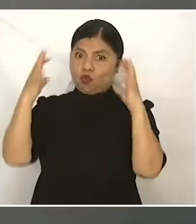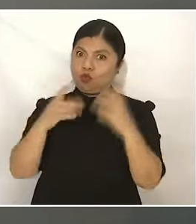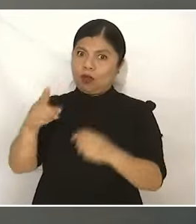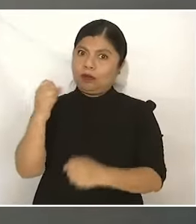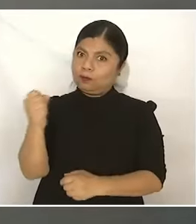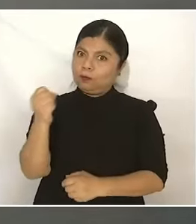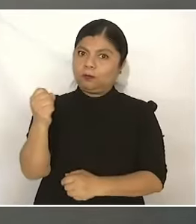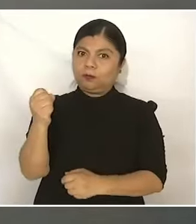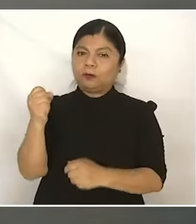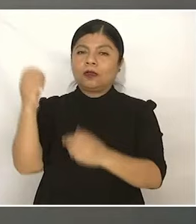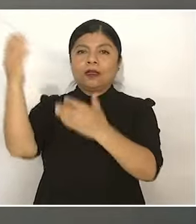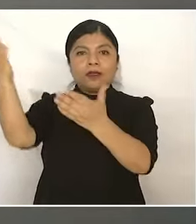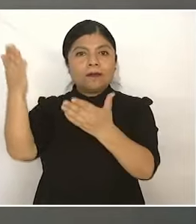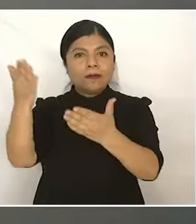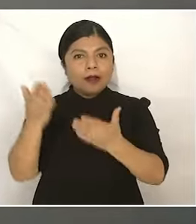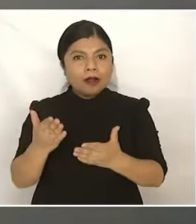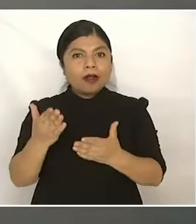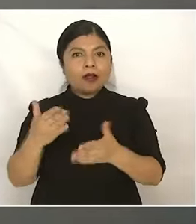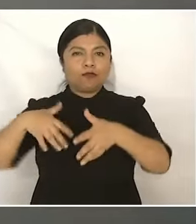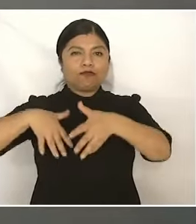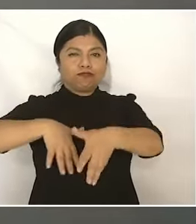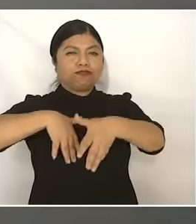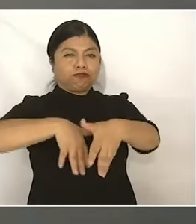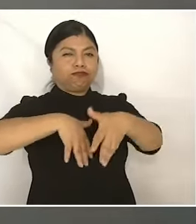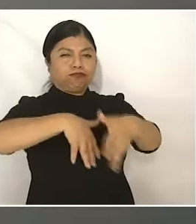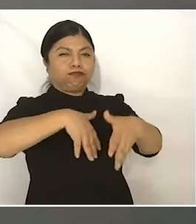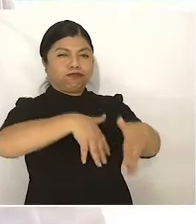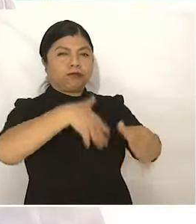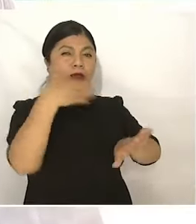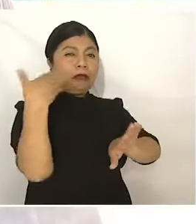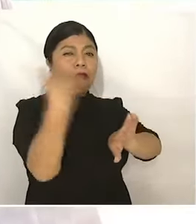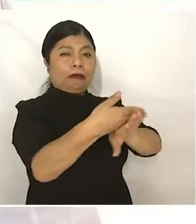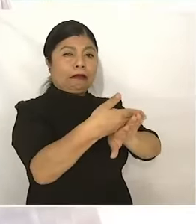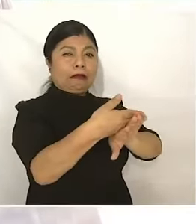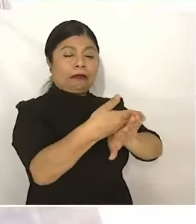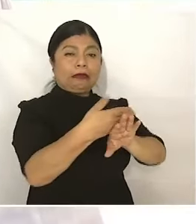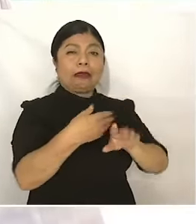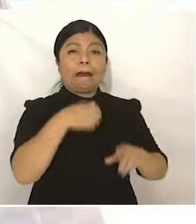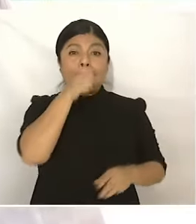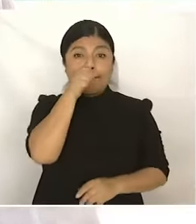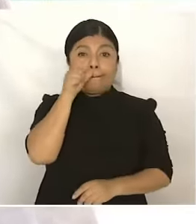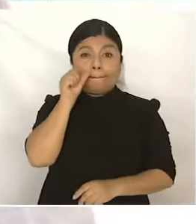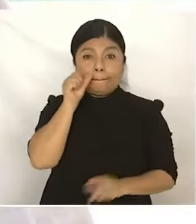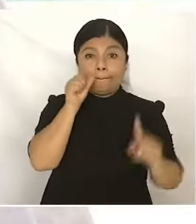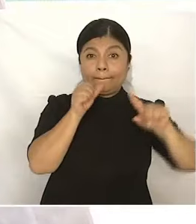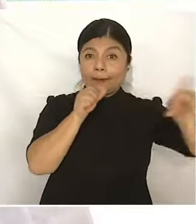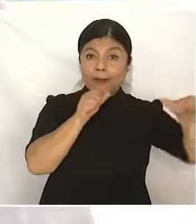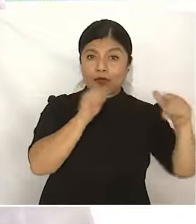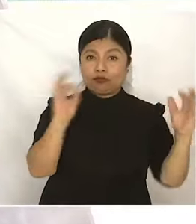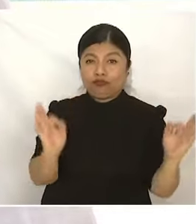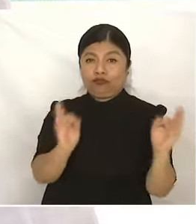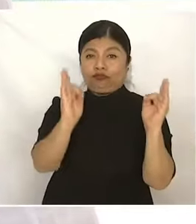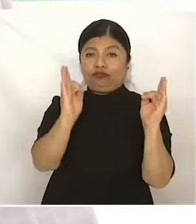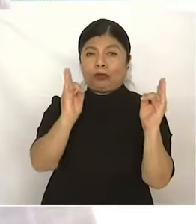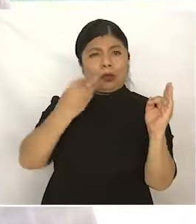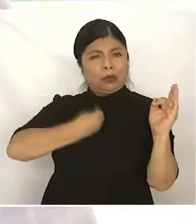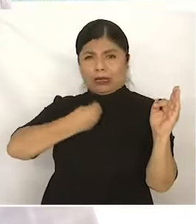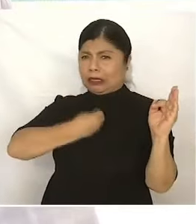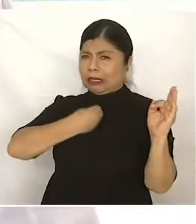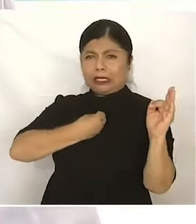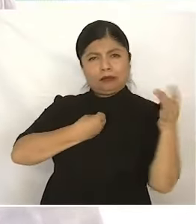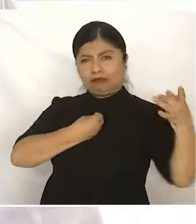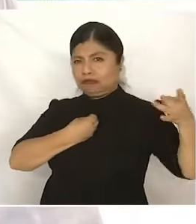30,000 soldados franceses, y el pueblo resistió, se restauró la república, se expulsó a